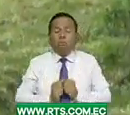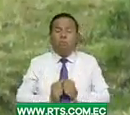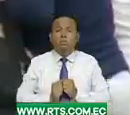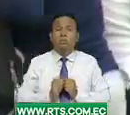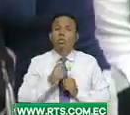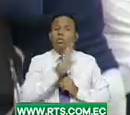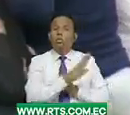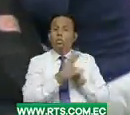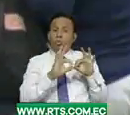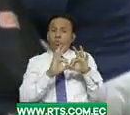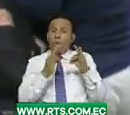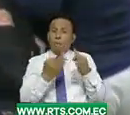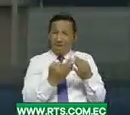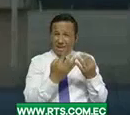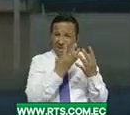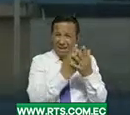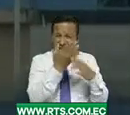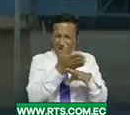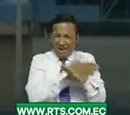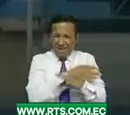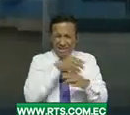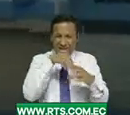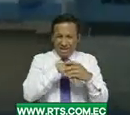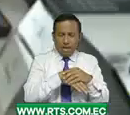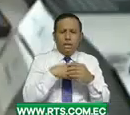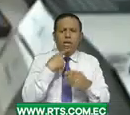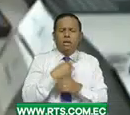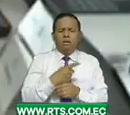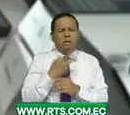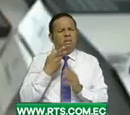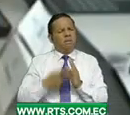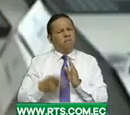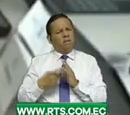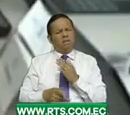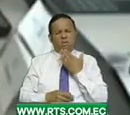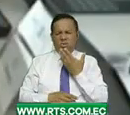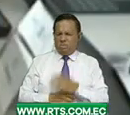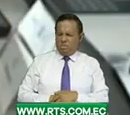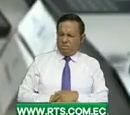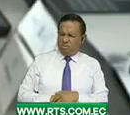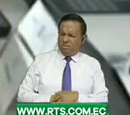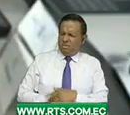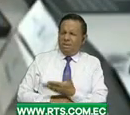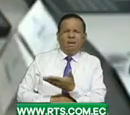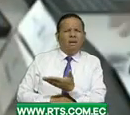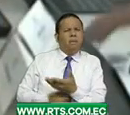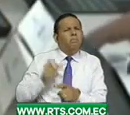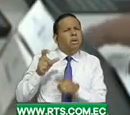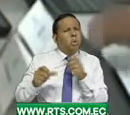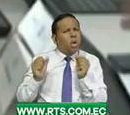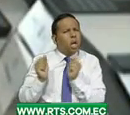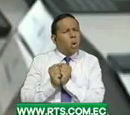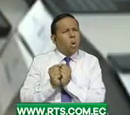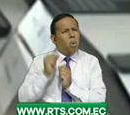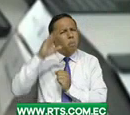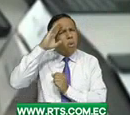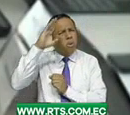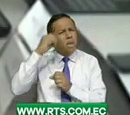las últimas masacres cuestionan lo siguiente. Las personas que trabajan con la policía, discúlpeme, pero